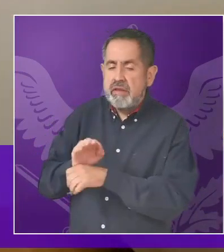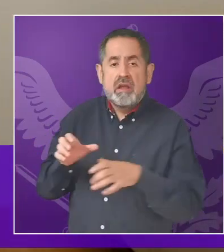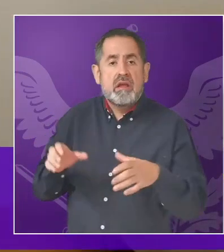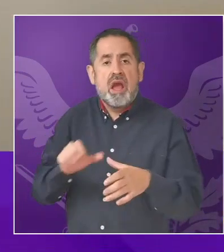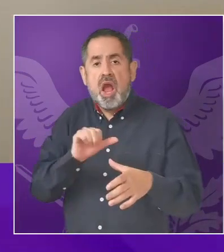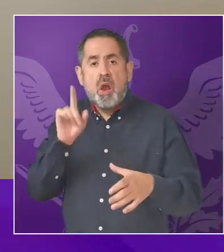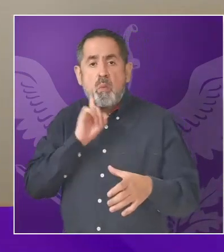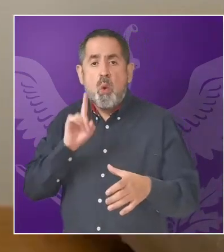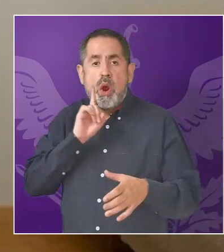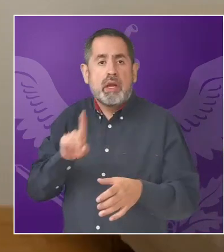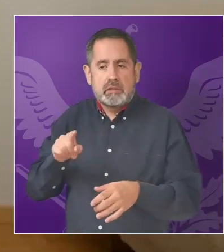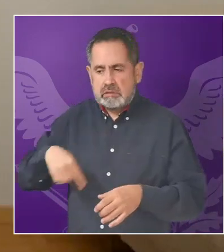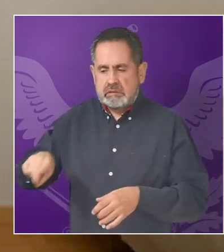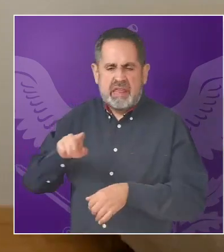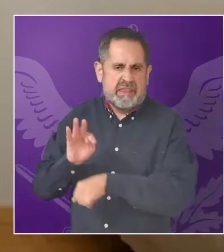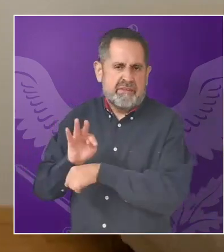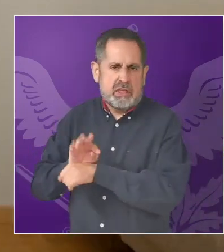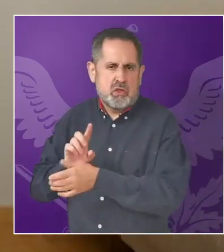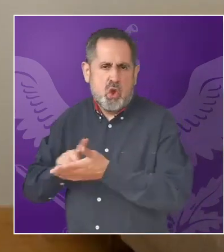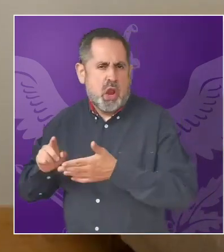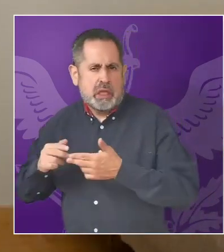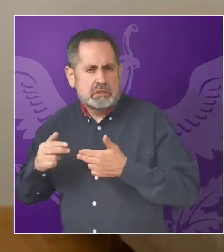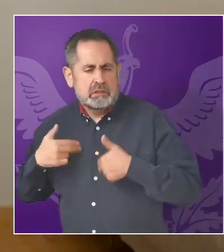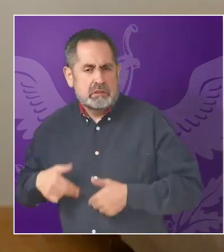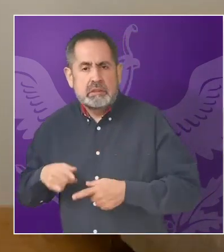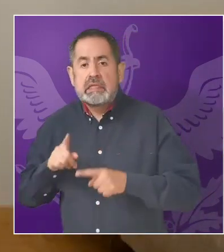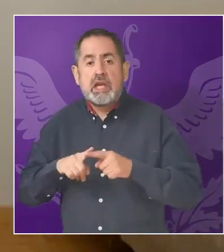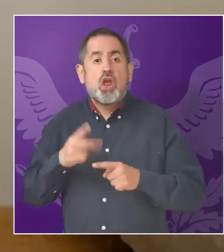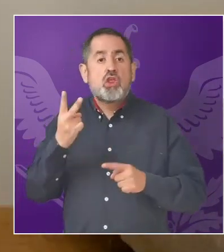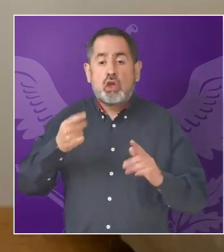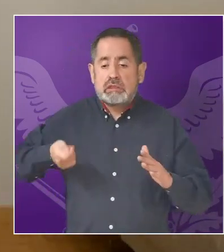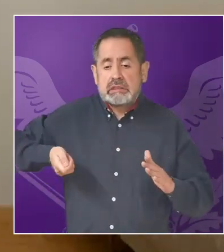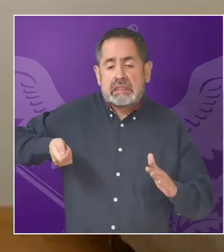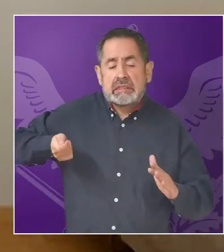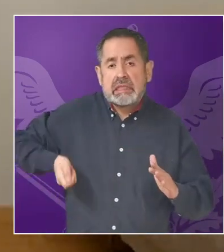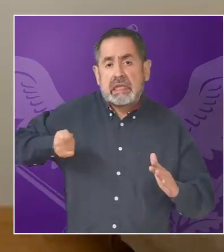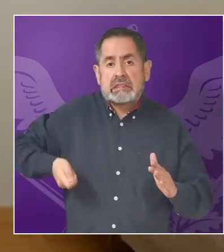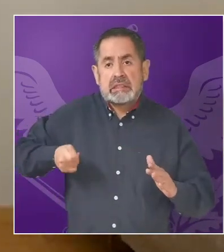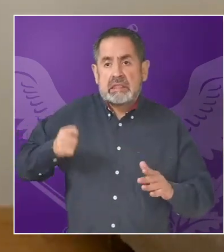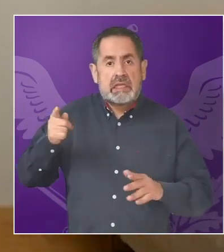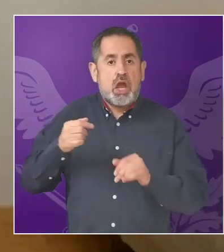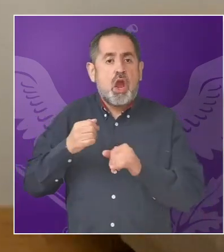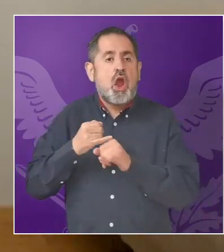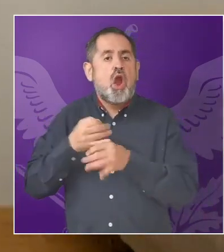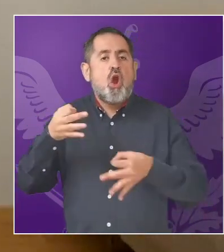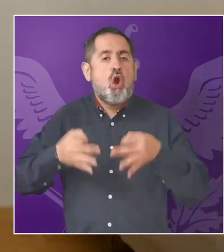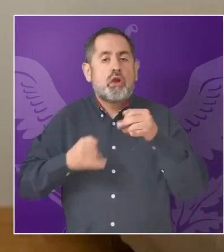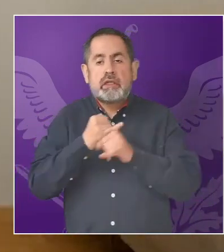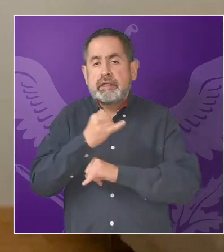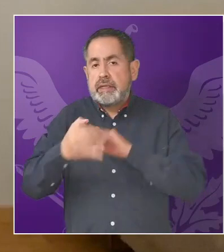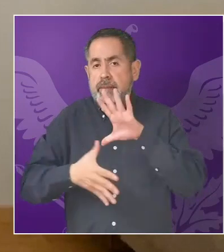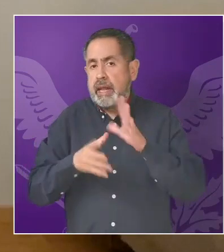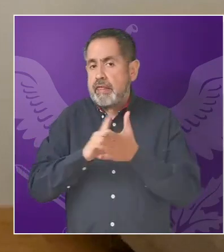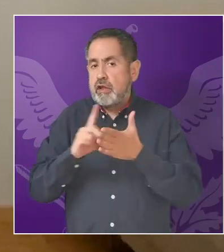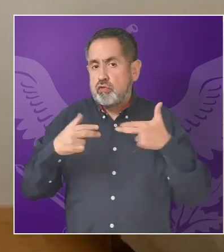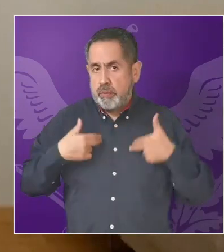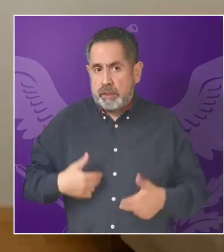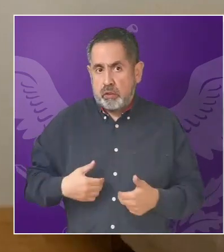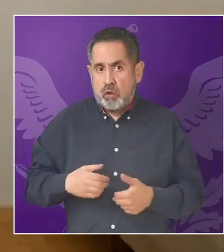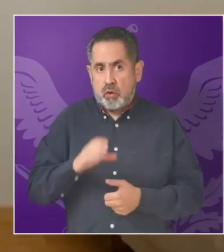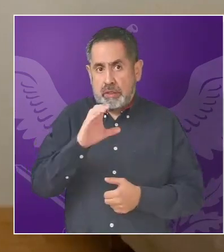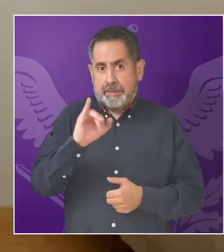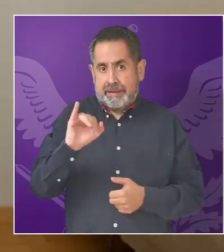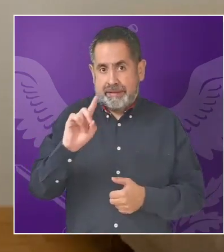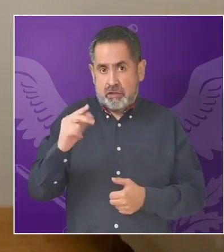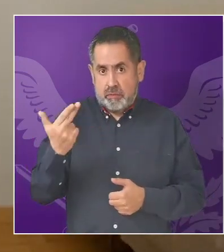mujeres defensoras de los derechos humanos. Me refiero a dos sentencias recientes de la Corte Interamericana de Derechos Humanos.